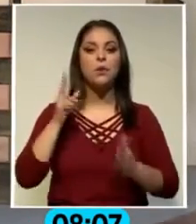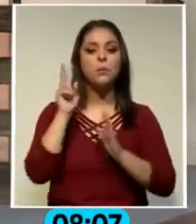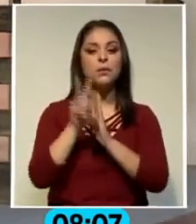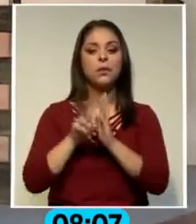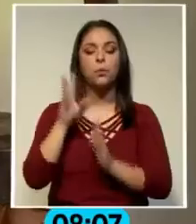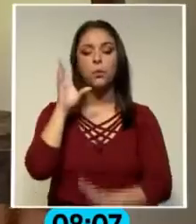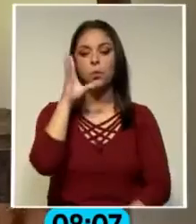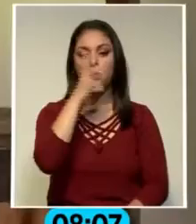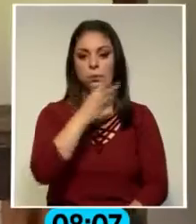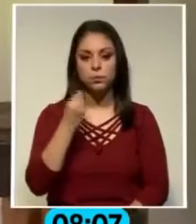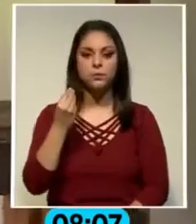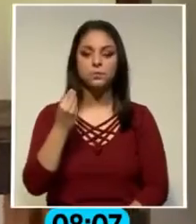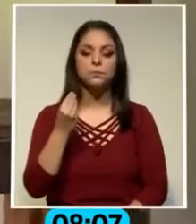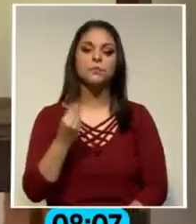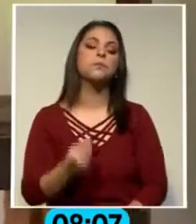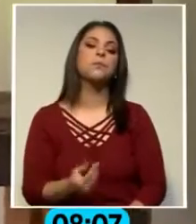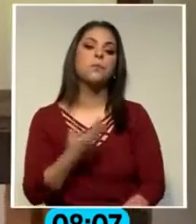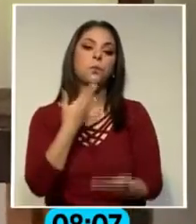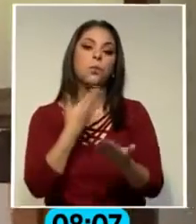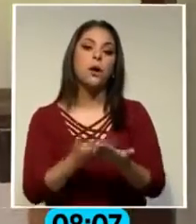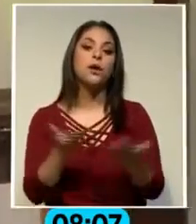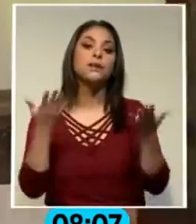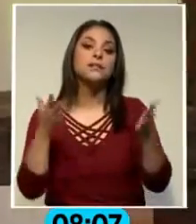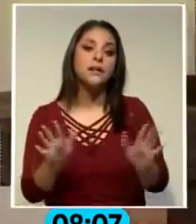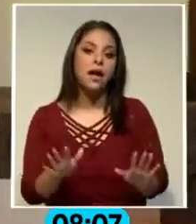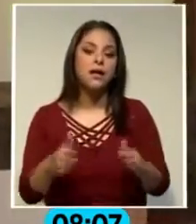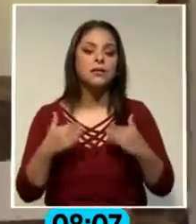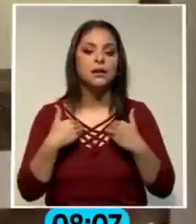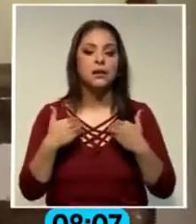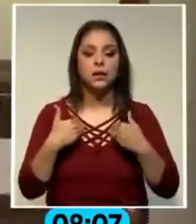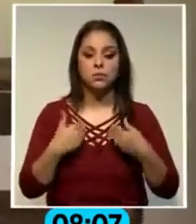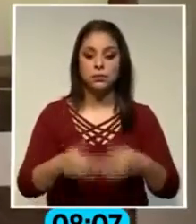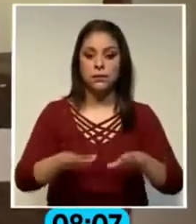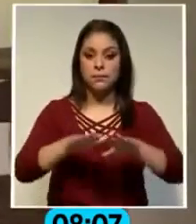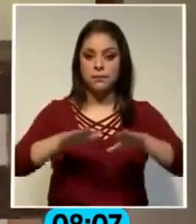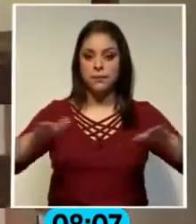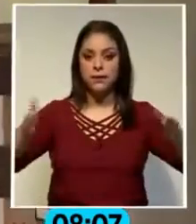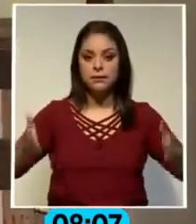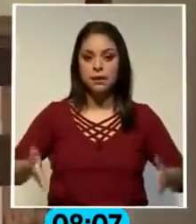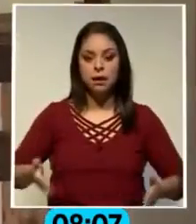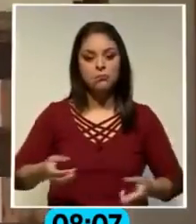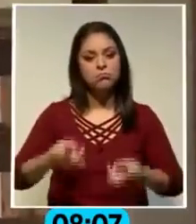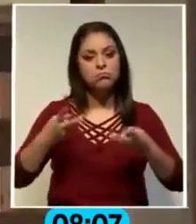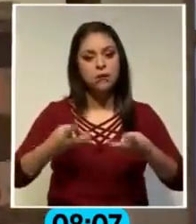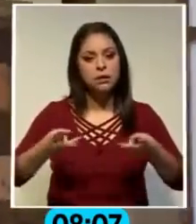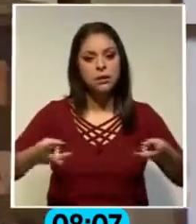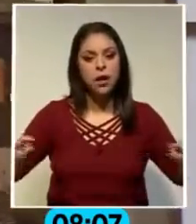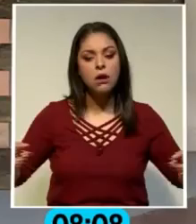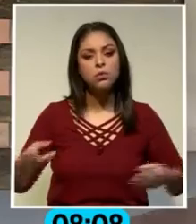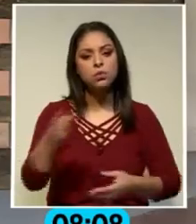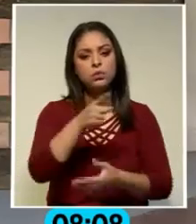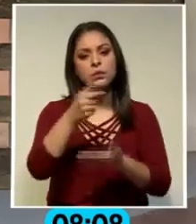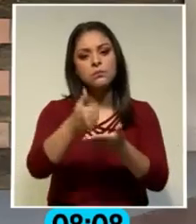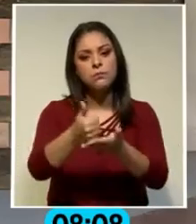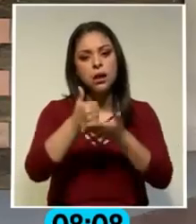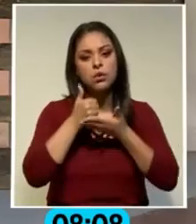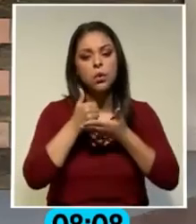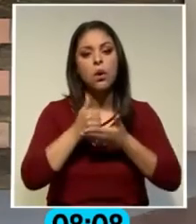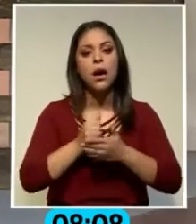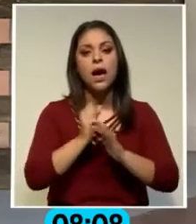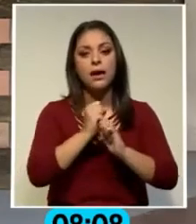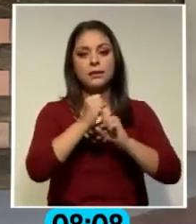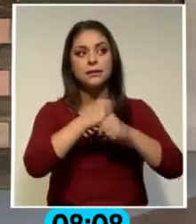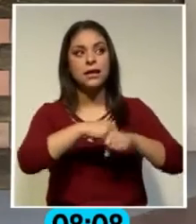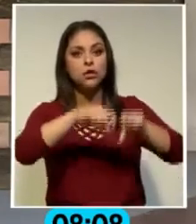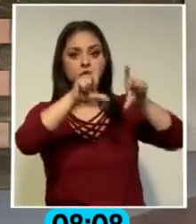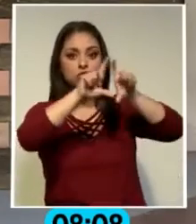Gwen, ya que tenemos en esta mesa una serie de materiales, ¿por qué no me ayudas a empezar a hacer el rótulo? ¿Pero cuáles son los materiales que